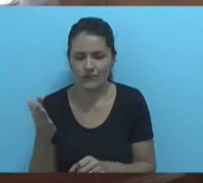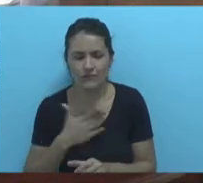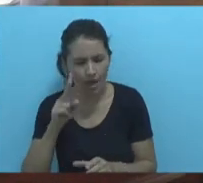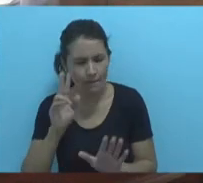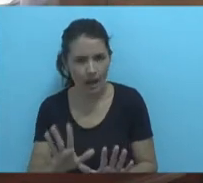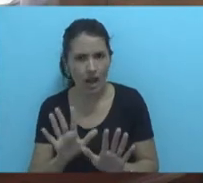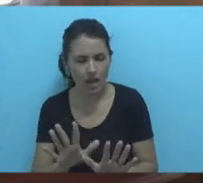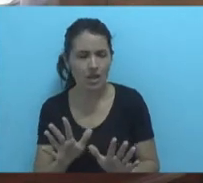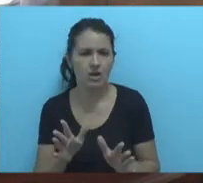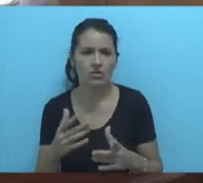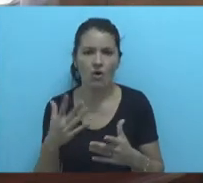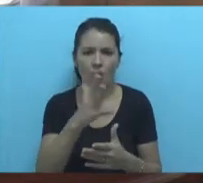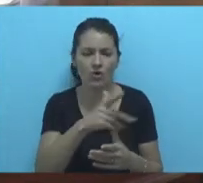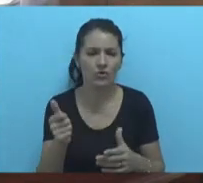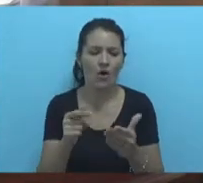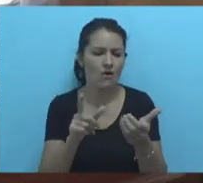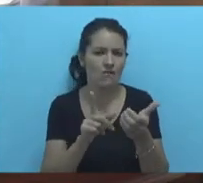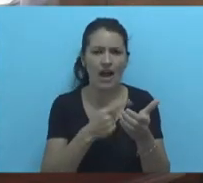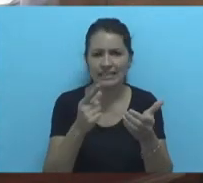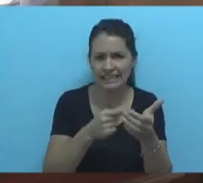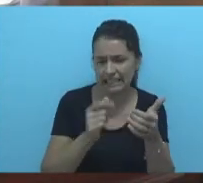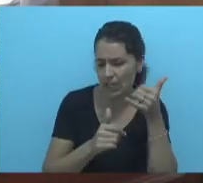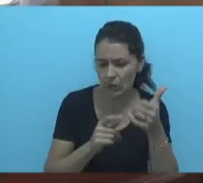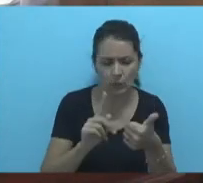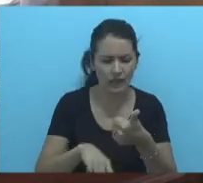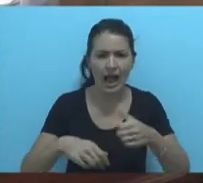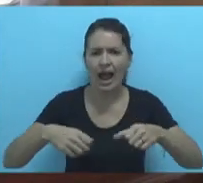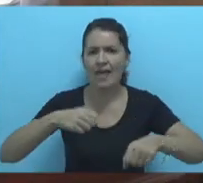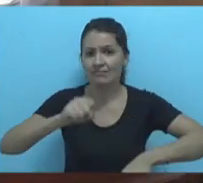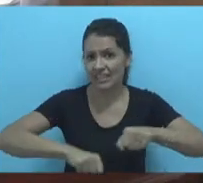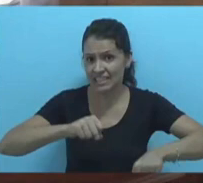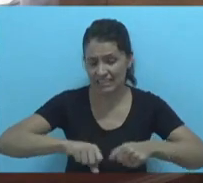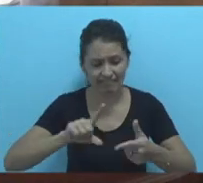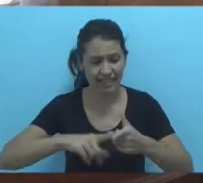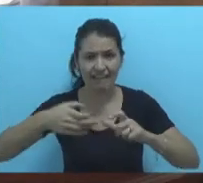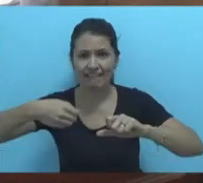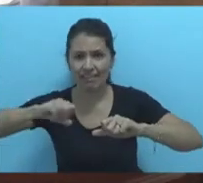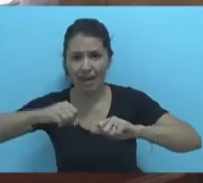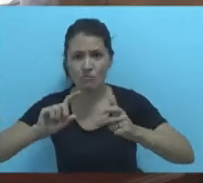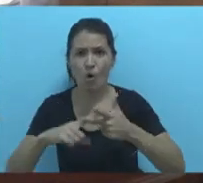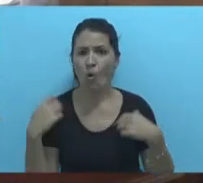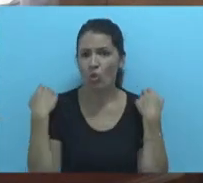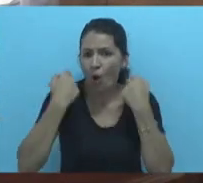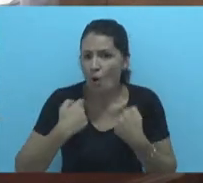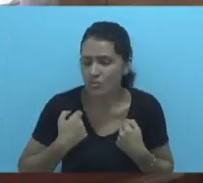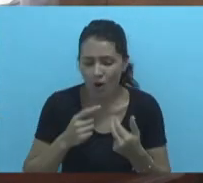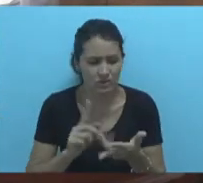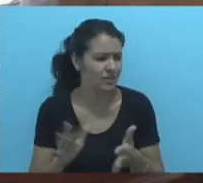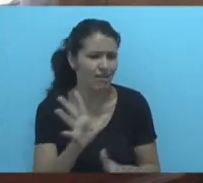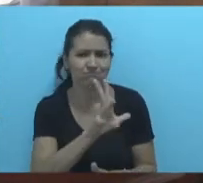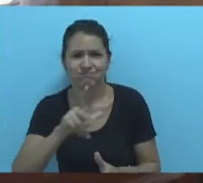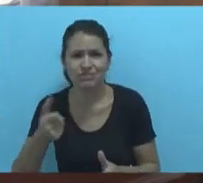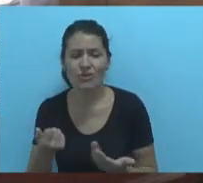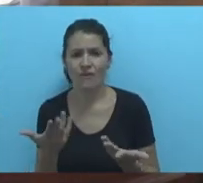sus mochilas, sus celulares, sus bicis, sus motos, elementos que les sirven para poder trabajar y para ganarse todos los días la vida, como salen a